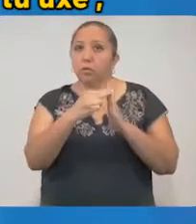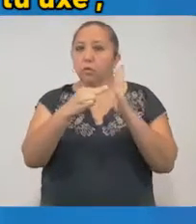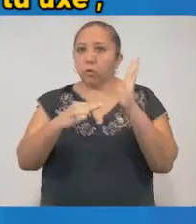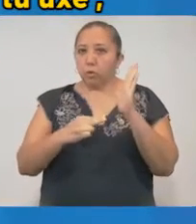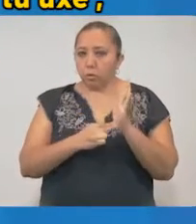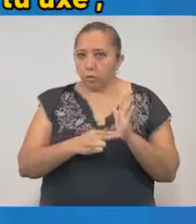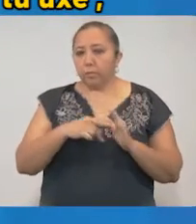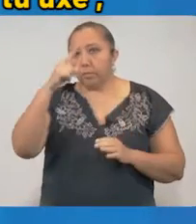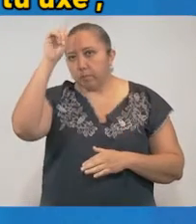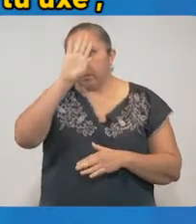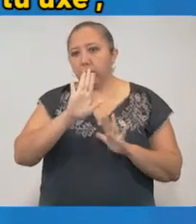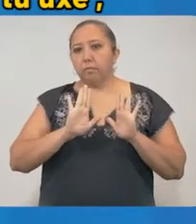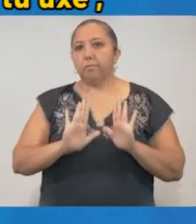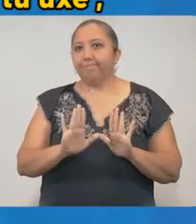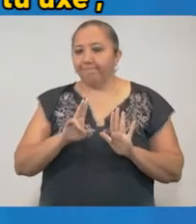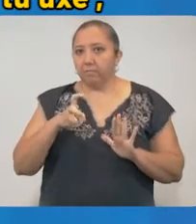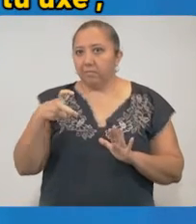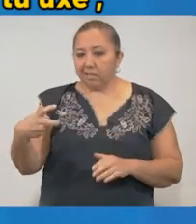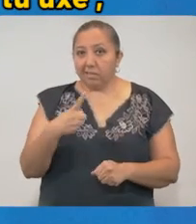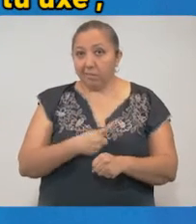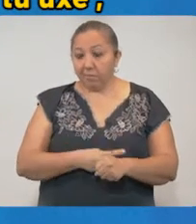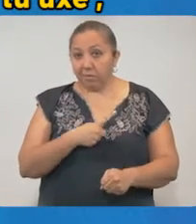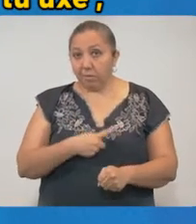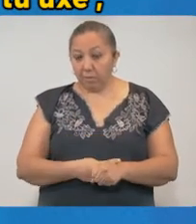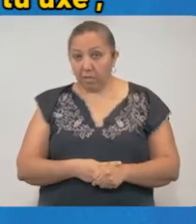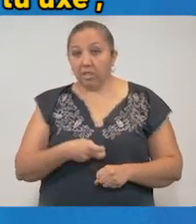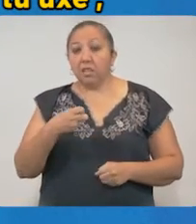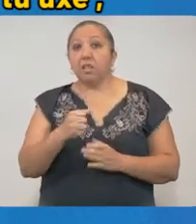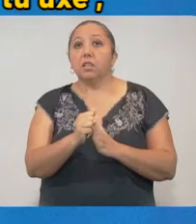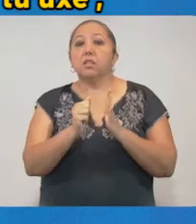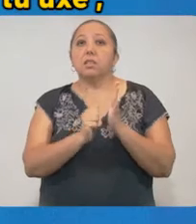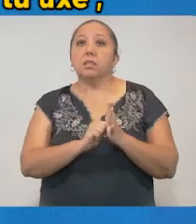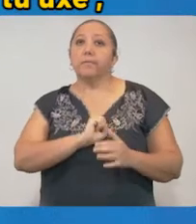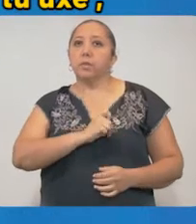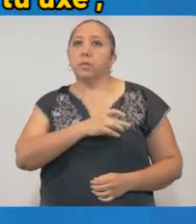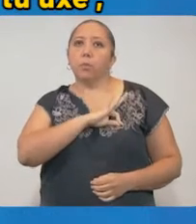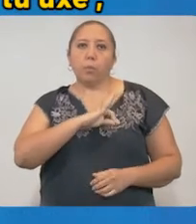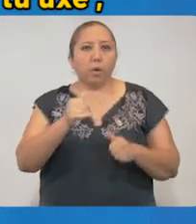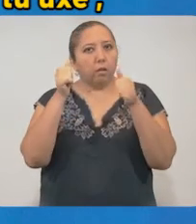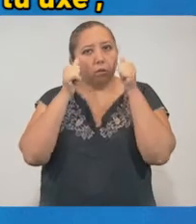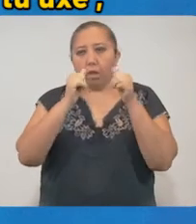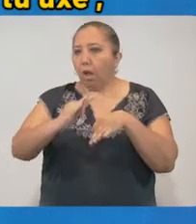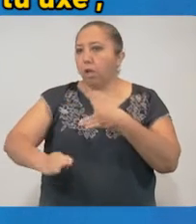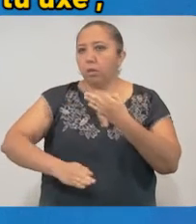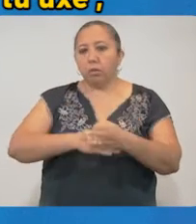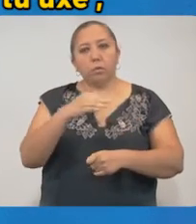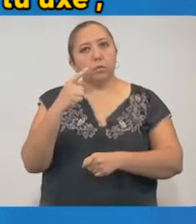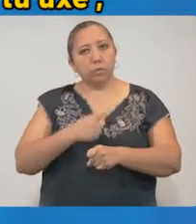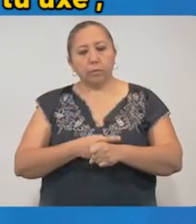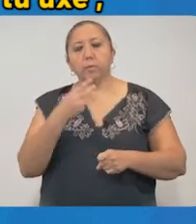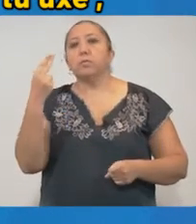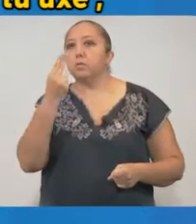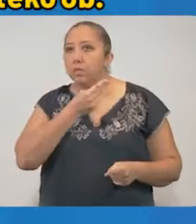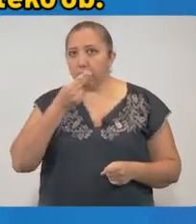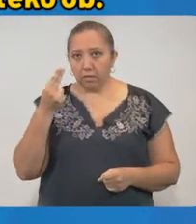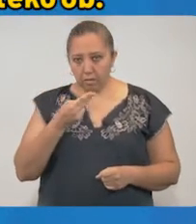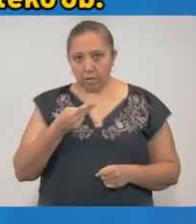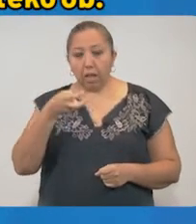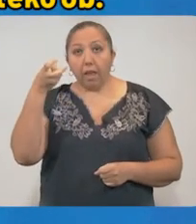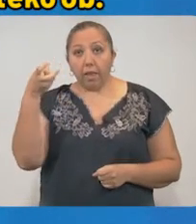diversas medidas para frenar el avance de esta enfermedad y el sistema de salud pueda atender a todos los contagiados que lo requieran.